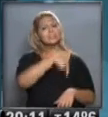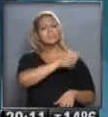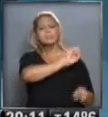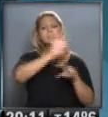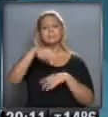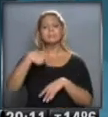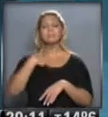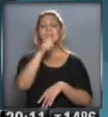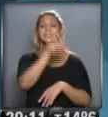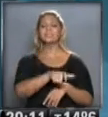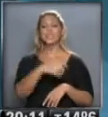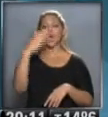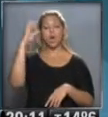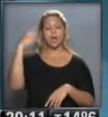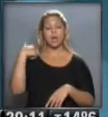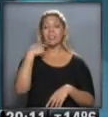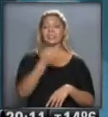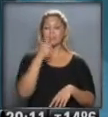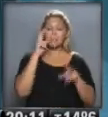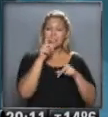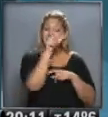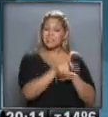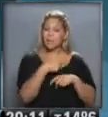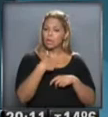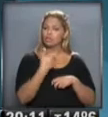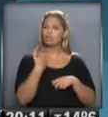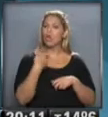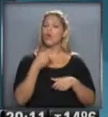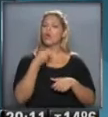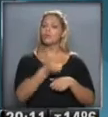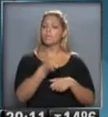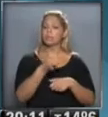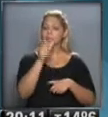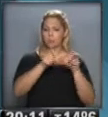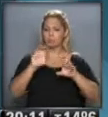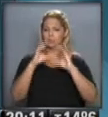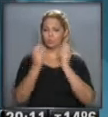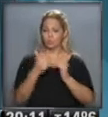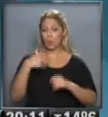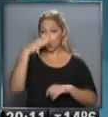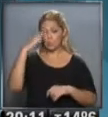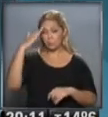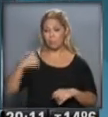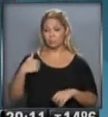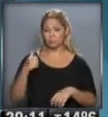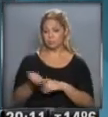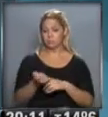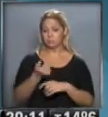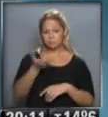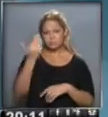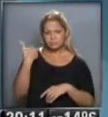Candiotti, investigado por delitos de lesa humanidad durante la última dictadura militar. Fue detenido el pasado